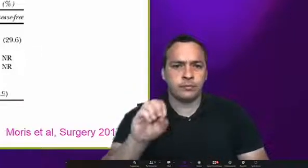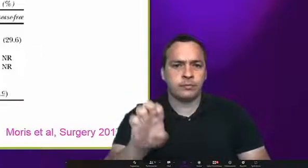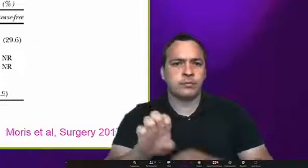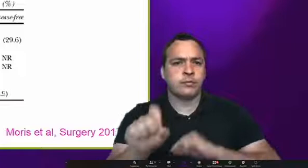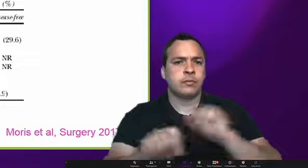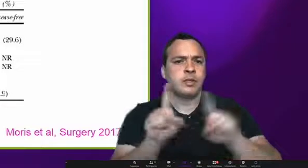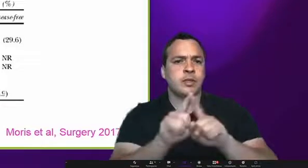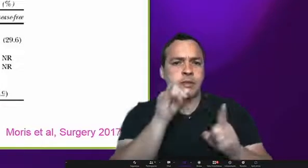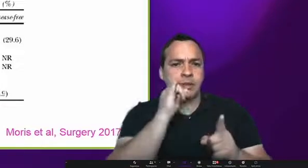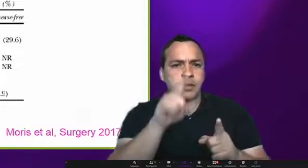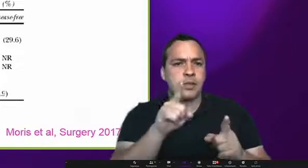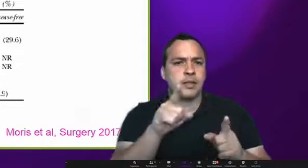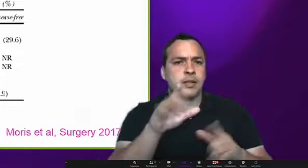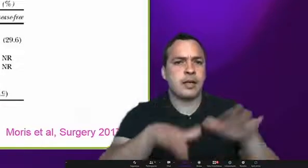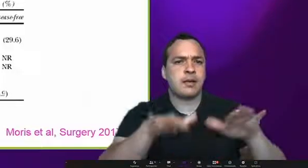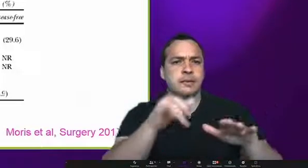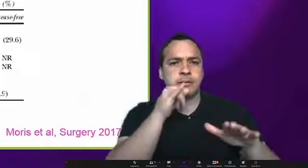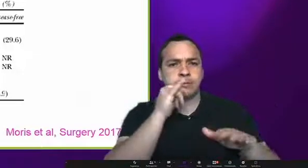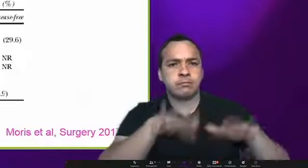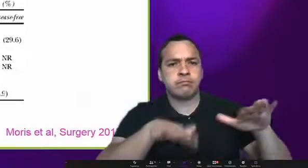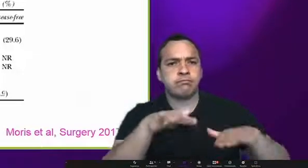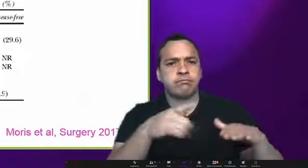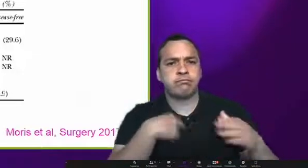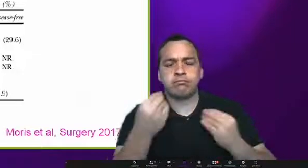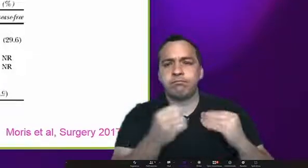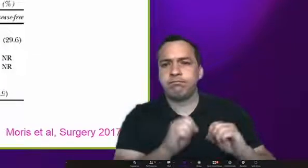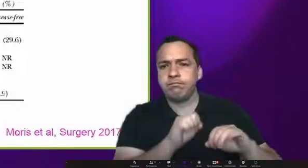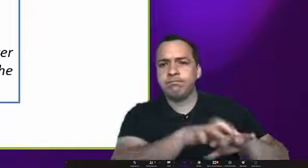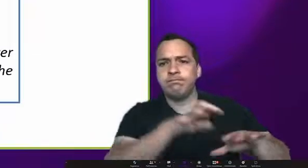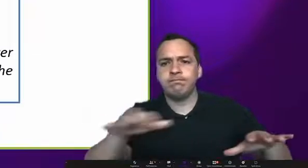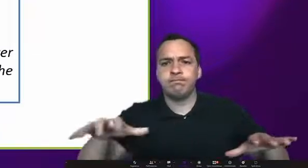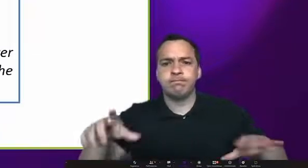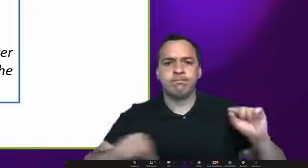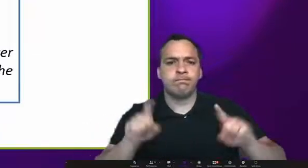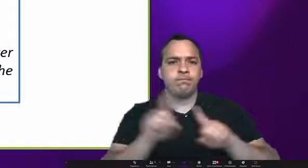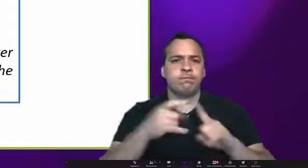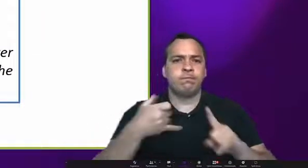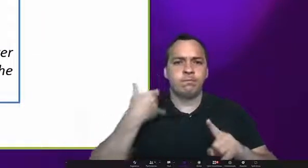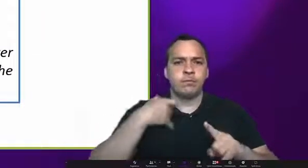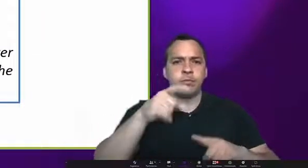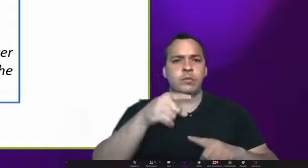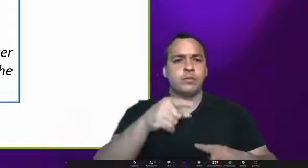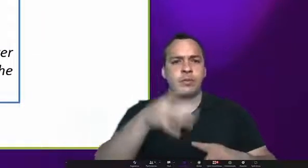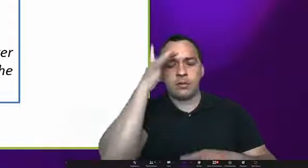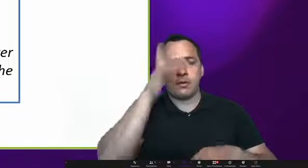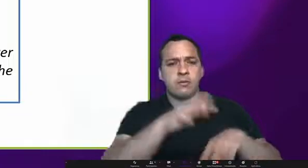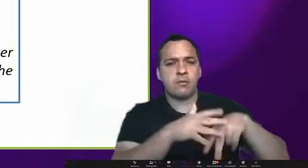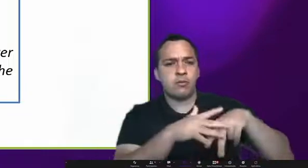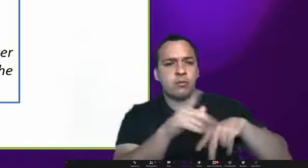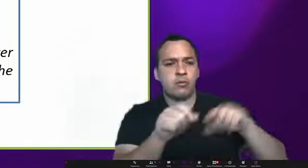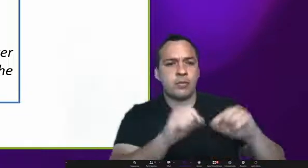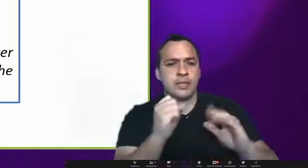y la edad de pacientes cuando es superior a 55 años. ¿Qué es lo que